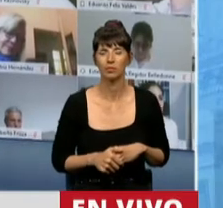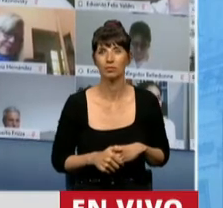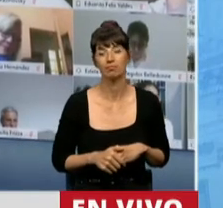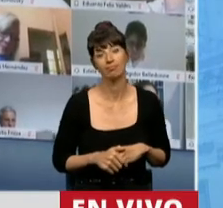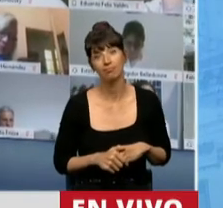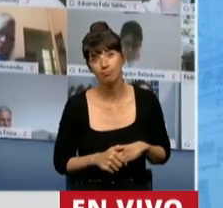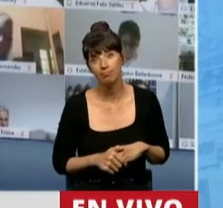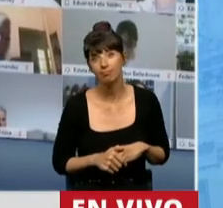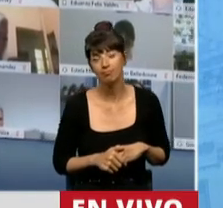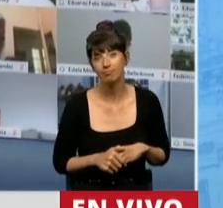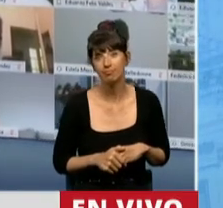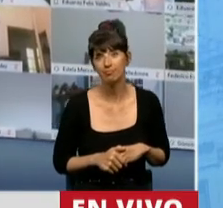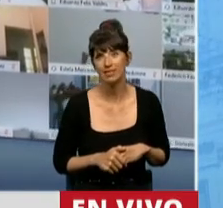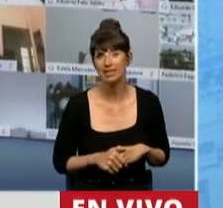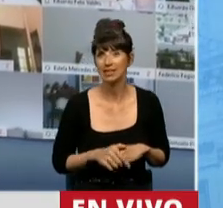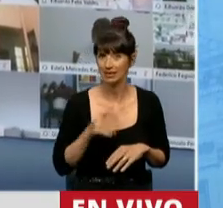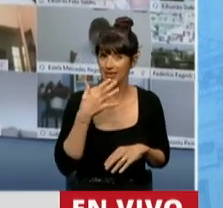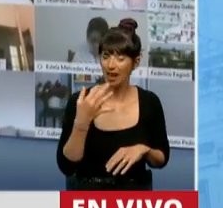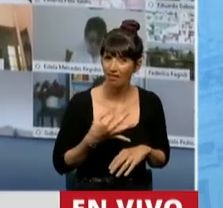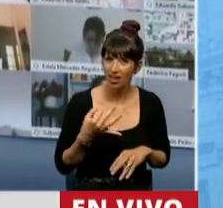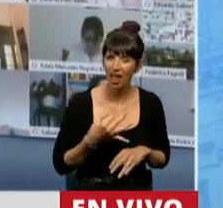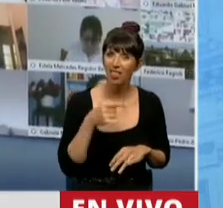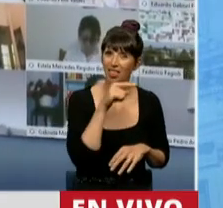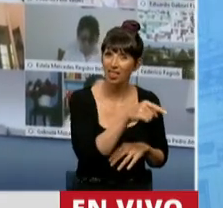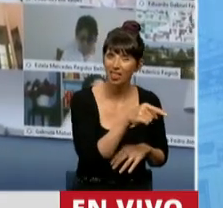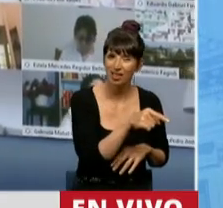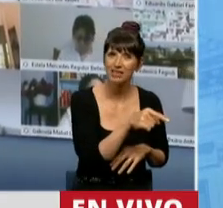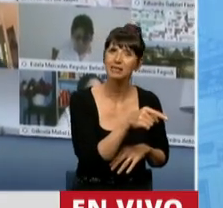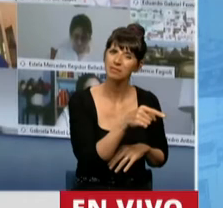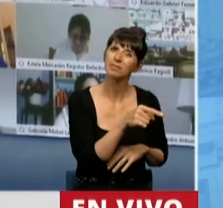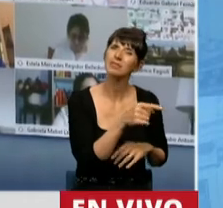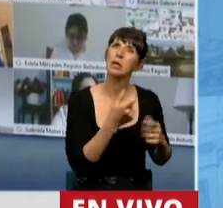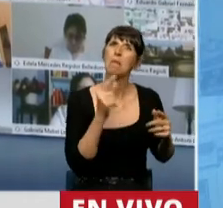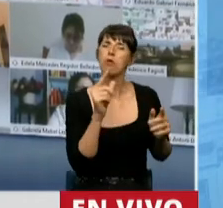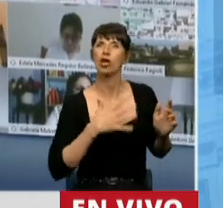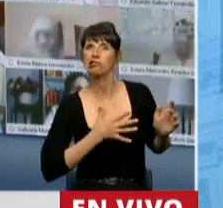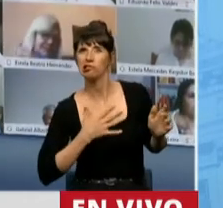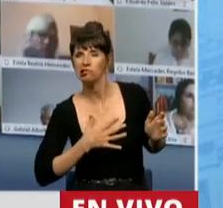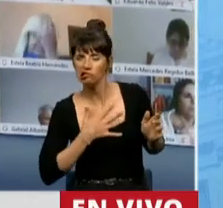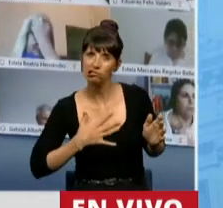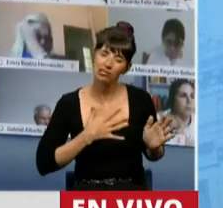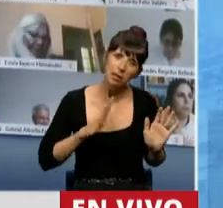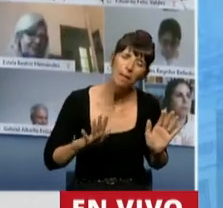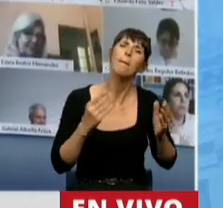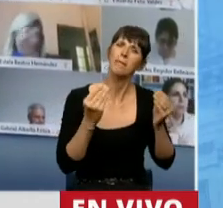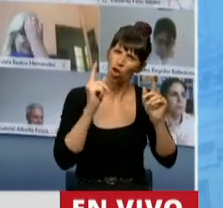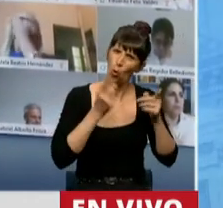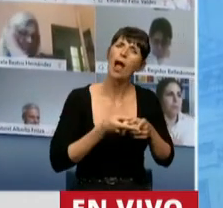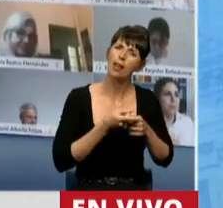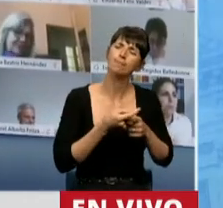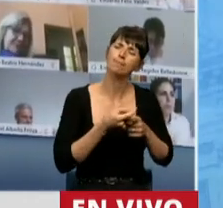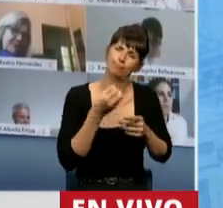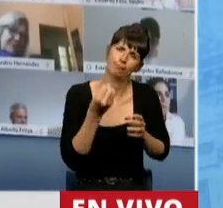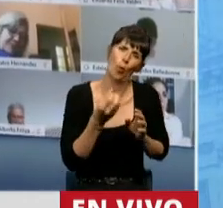traído genera una cierta rareza, pero está muy bien que lo cuidemos, está muy bien que lo